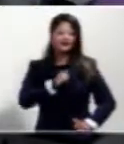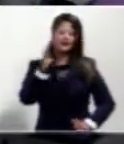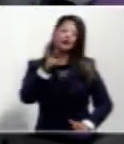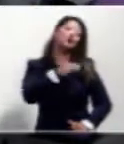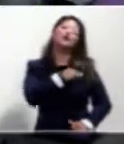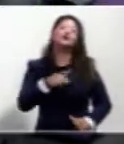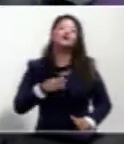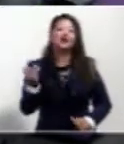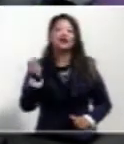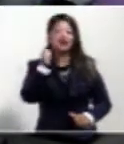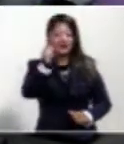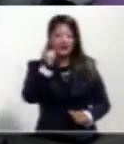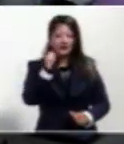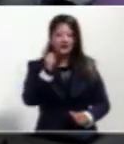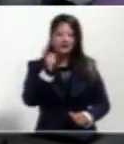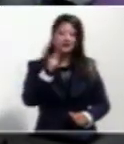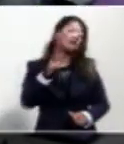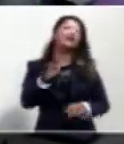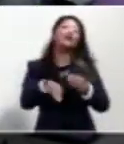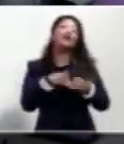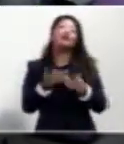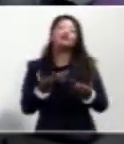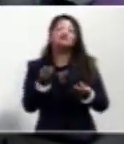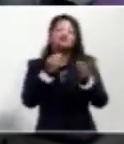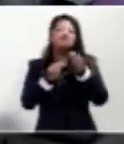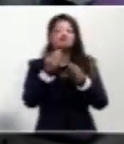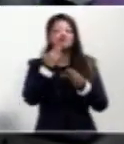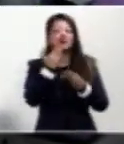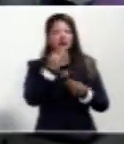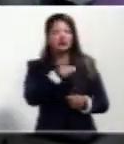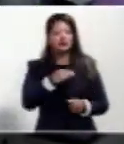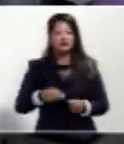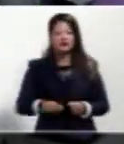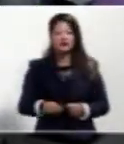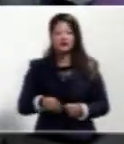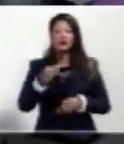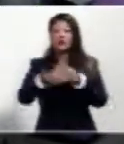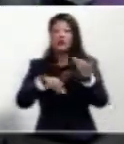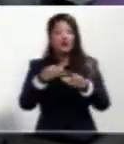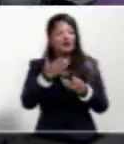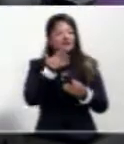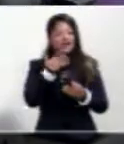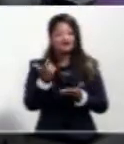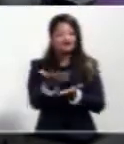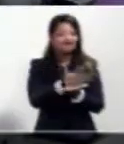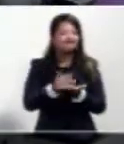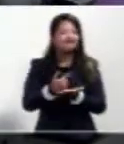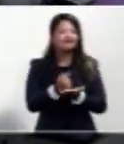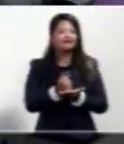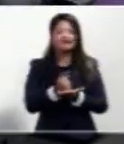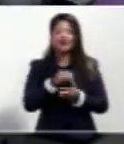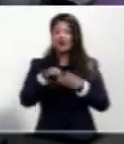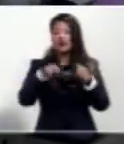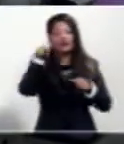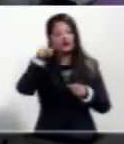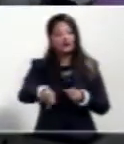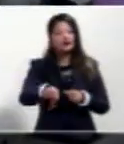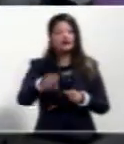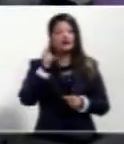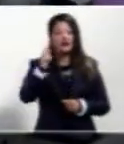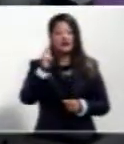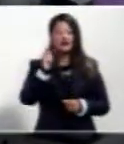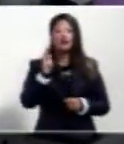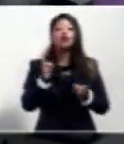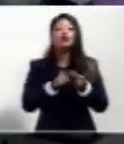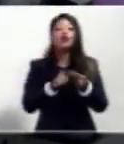son expositores de gastronomía, todos son del municipio, todos son la derrama económica, queda todo en el municipio. ¿Dónde se va a llevar a